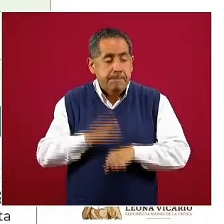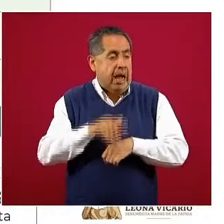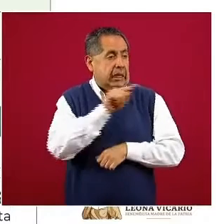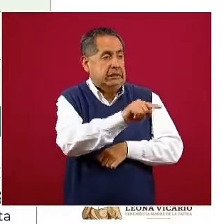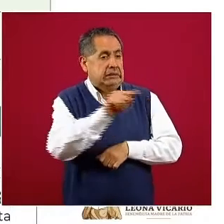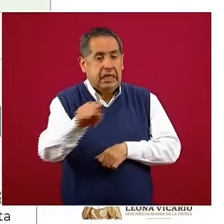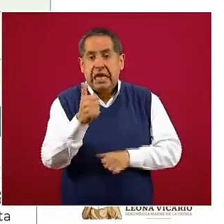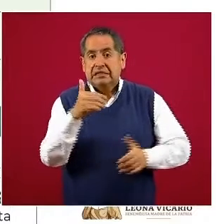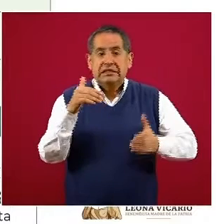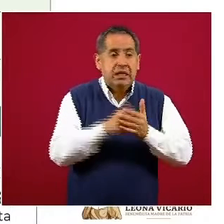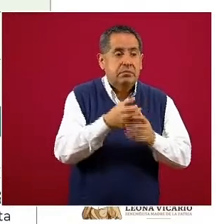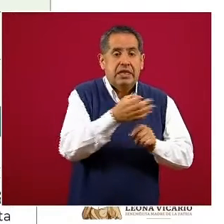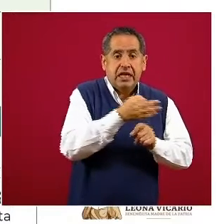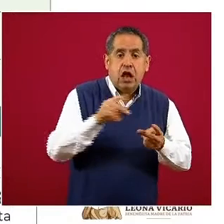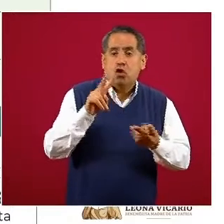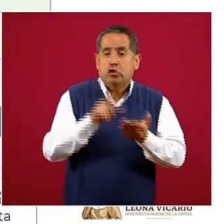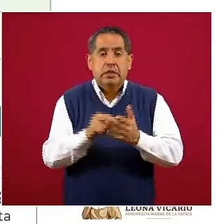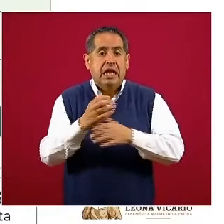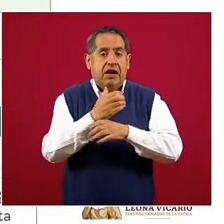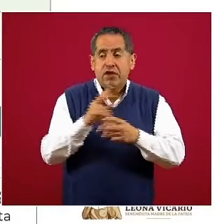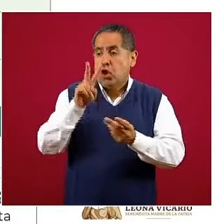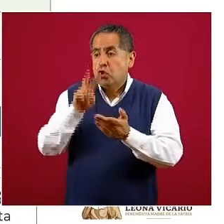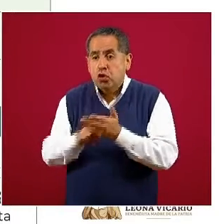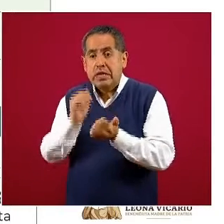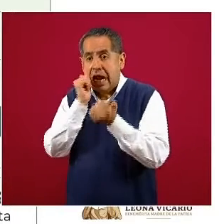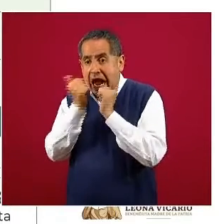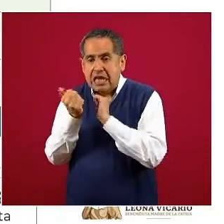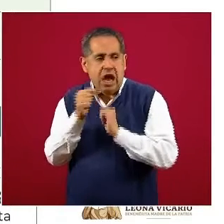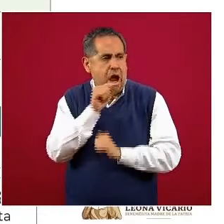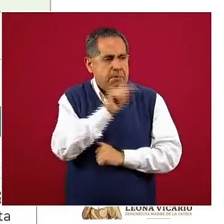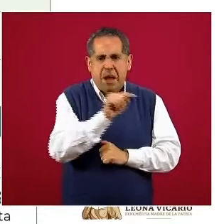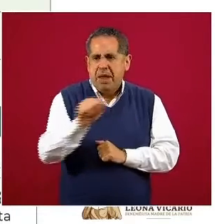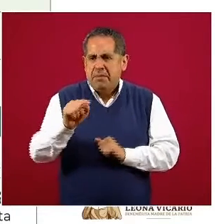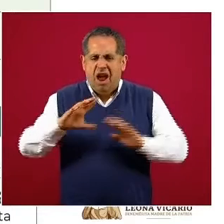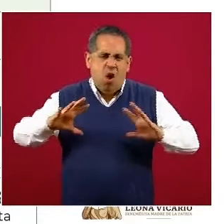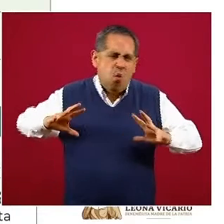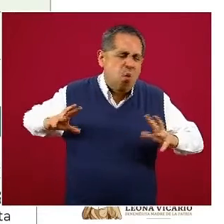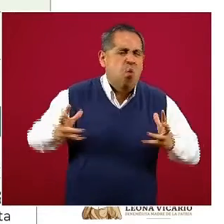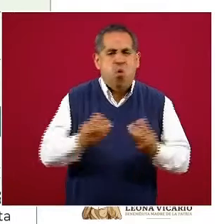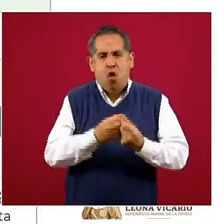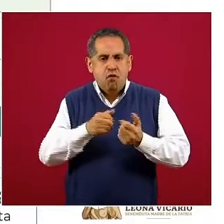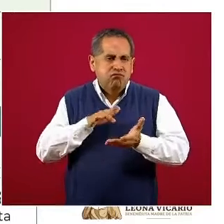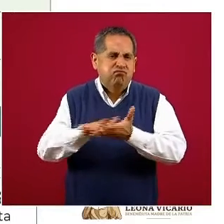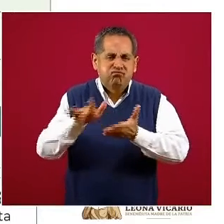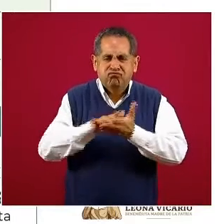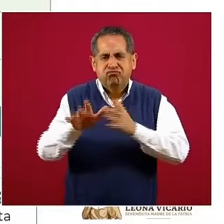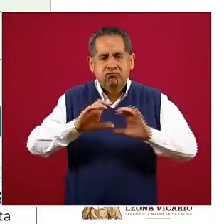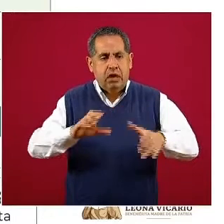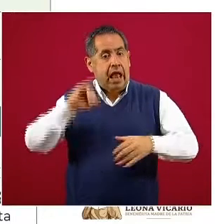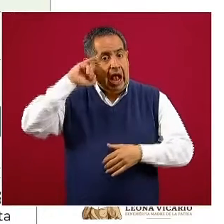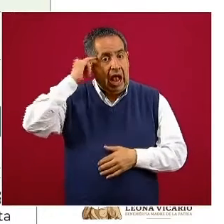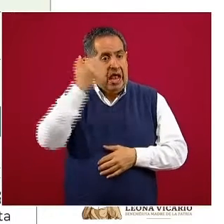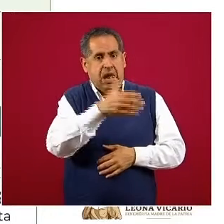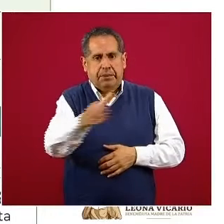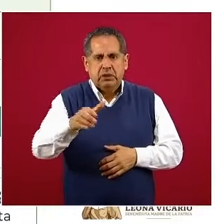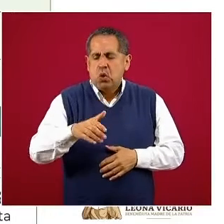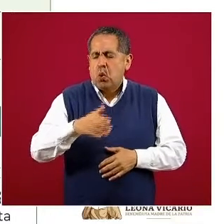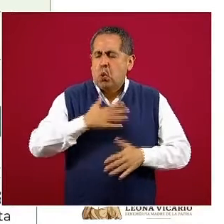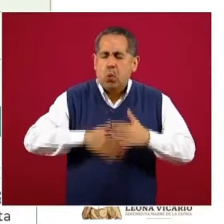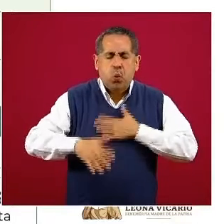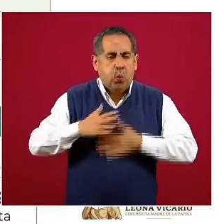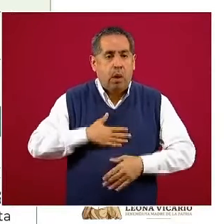nuestro gobernador plantea como el pacto comunitario, que es un elemento central para la construcción de